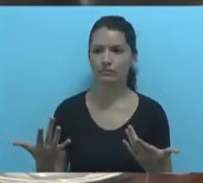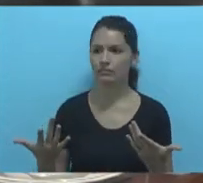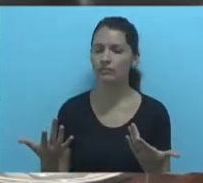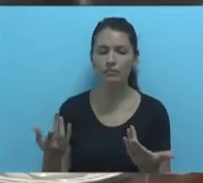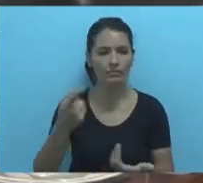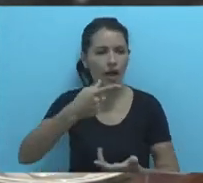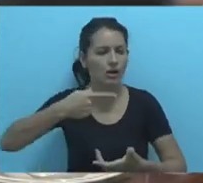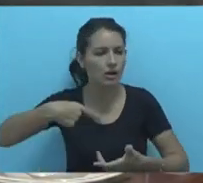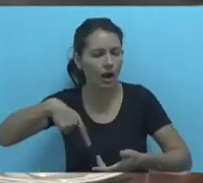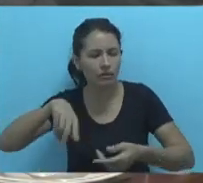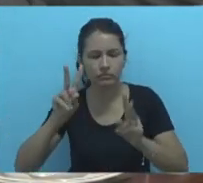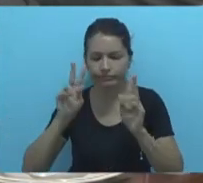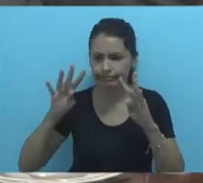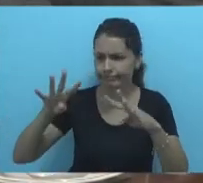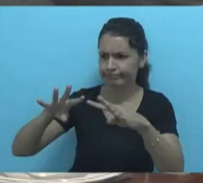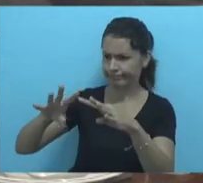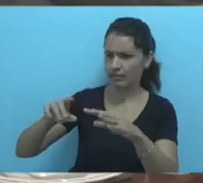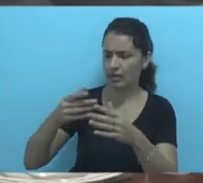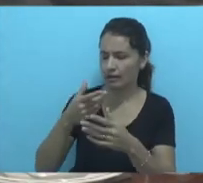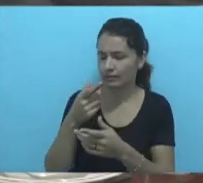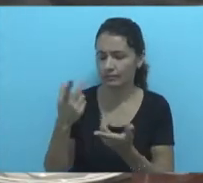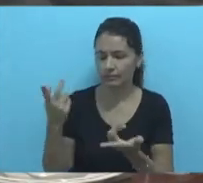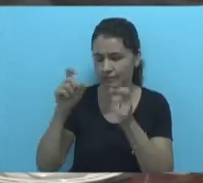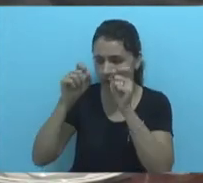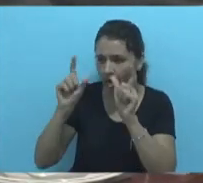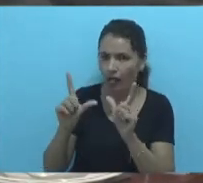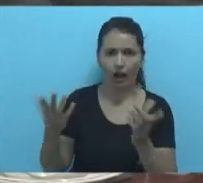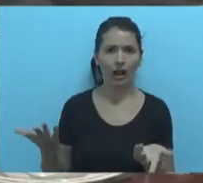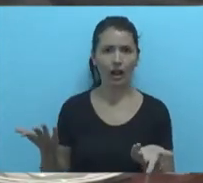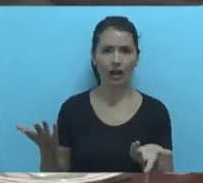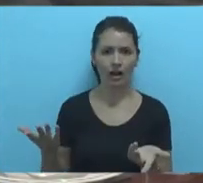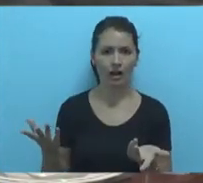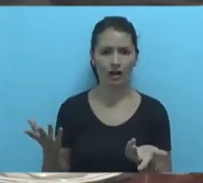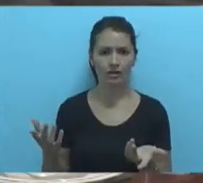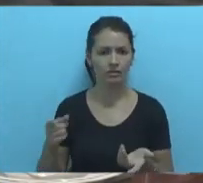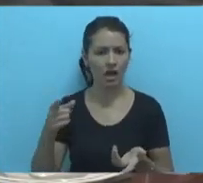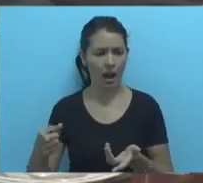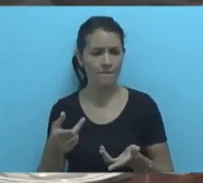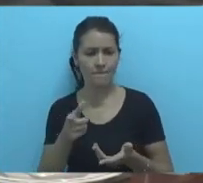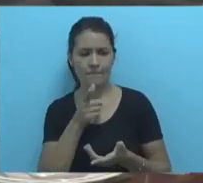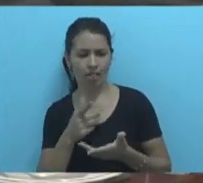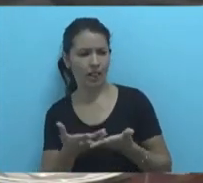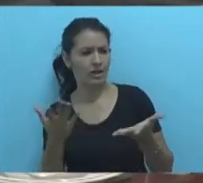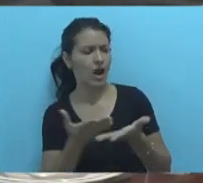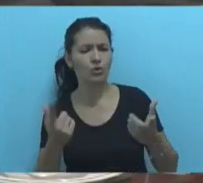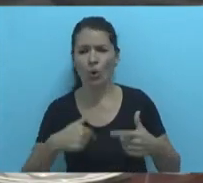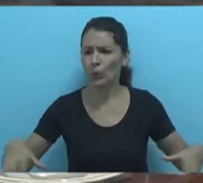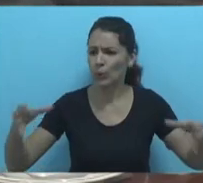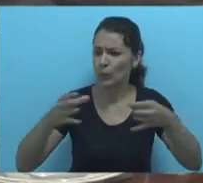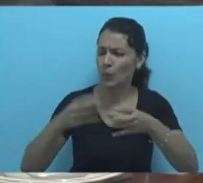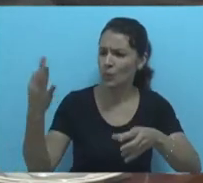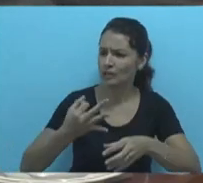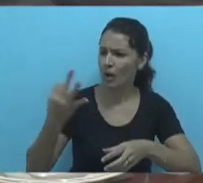de la provincia de Santa Fe. Nos parece una provocación a todos los que participaron de esa